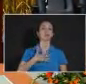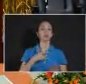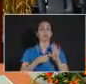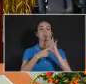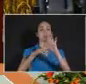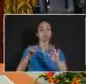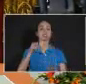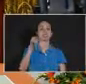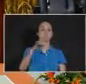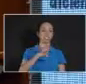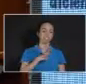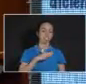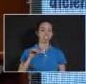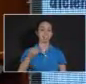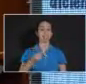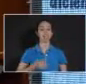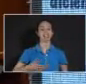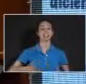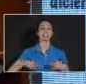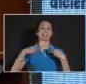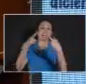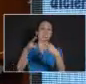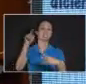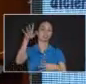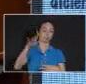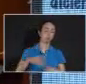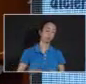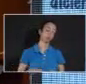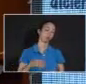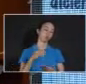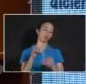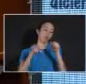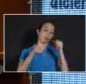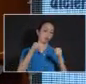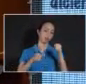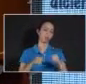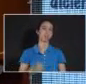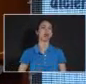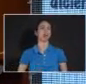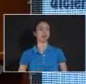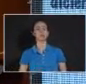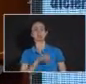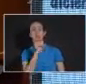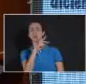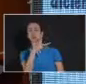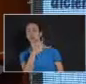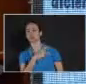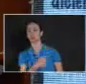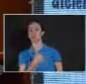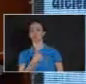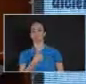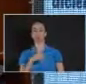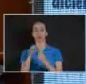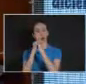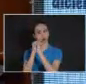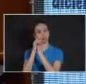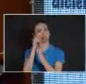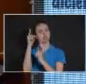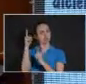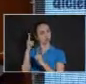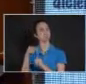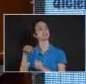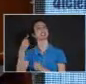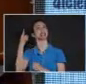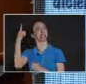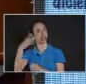que el Señor me hable a mí. Cuando me hable a mí, con mucho gusto se lo doy. Y vamos a ver cuál le doy, porque tengo ahí un chirilito, hermano, que